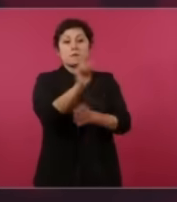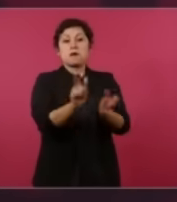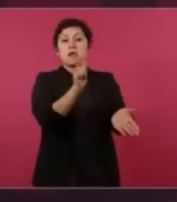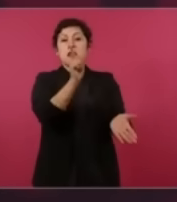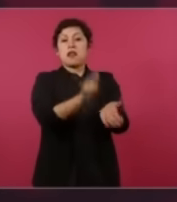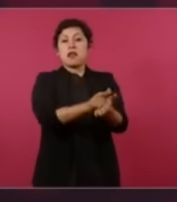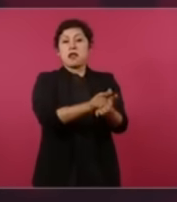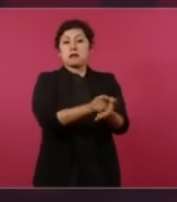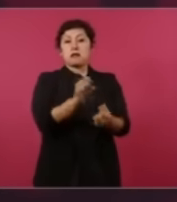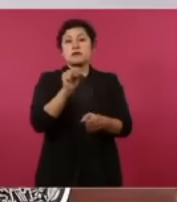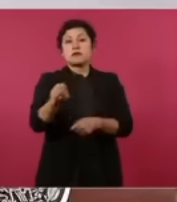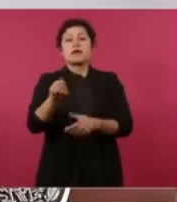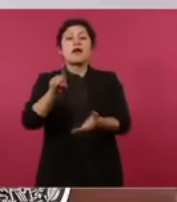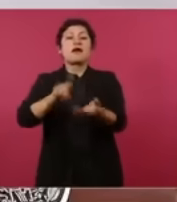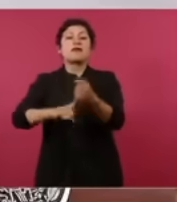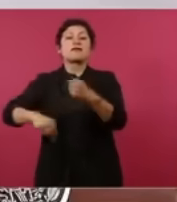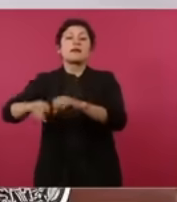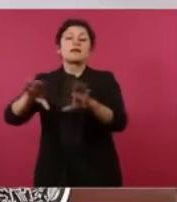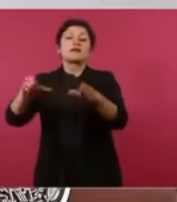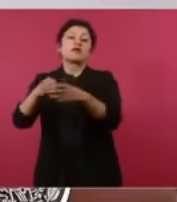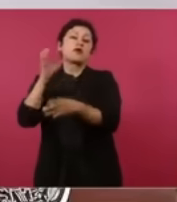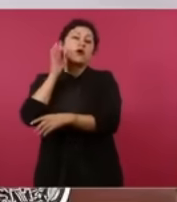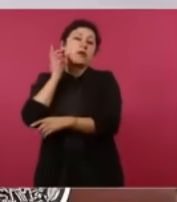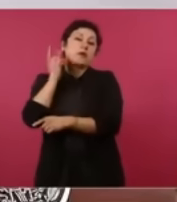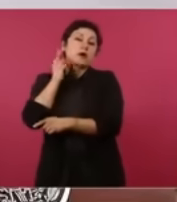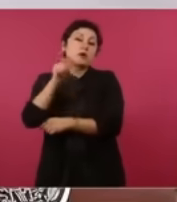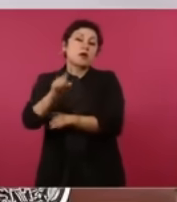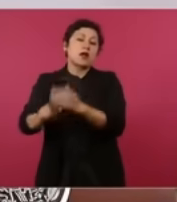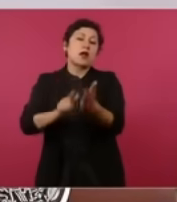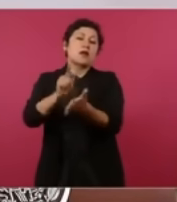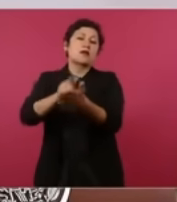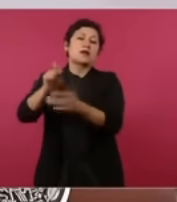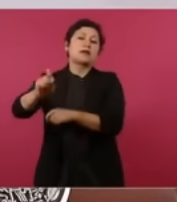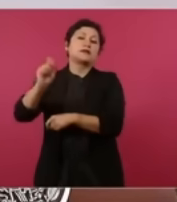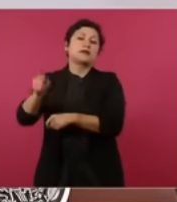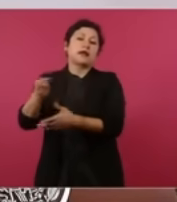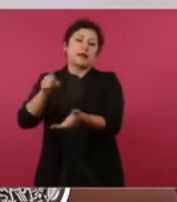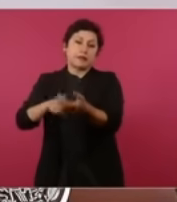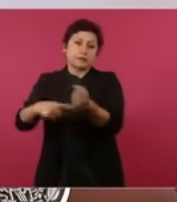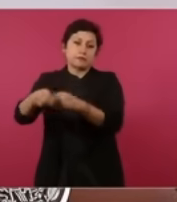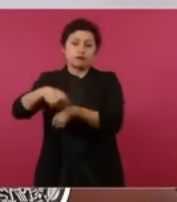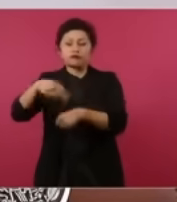en el Congreso, en el Poder Judicial, desde luego